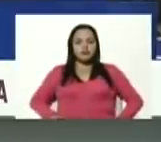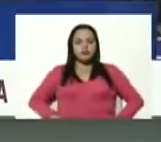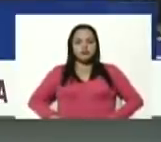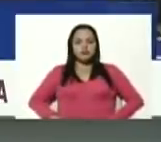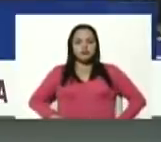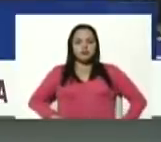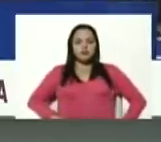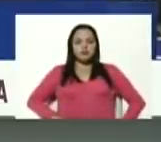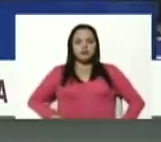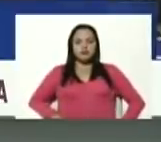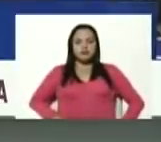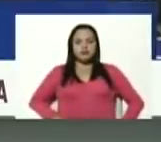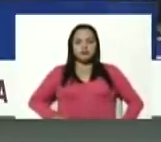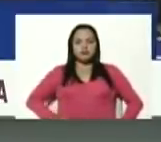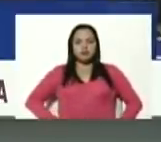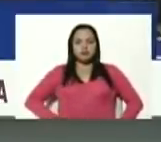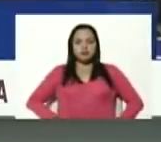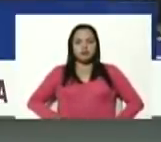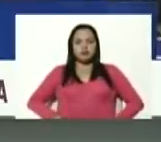Y lo hicieron solamente